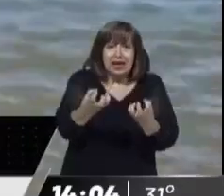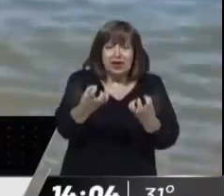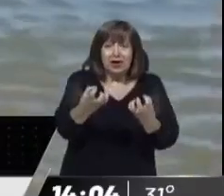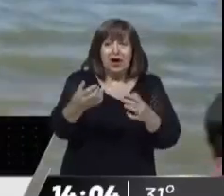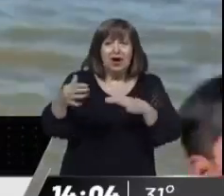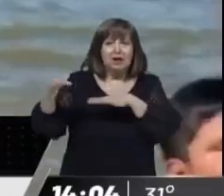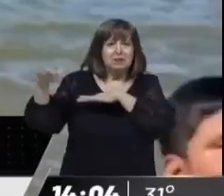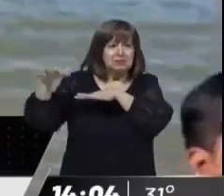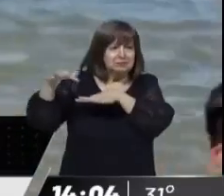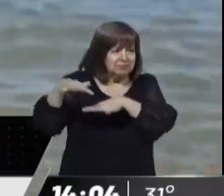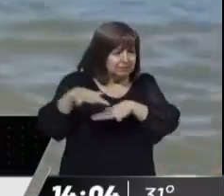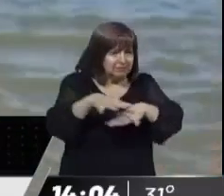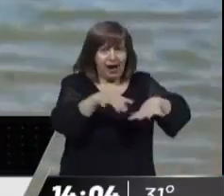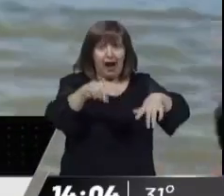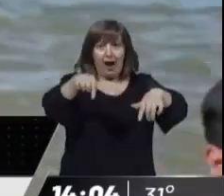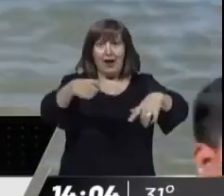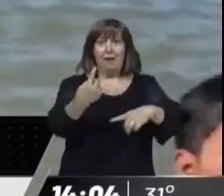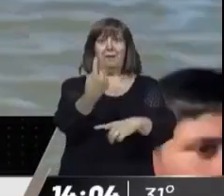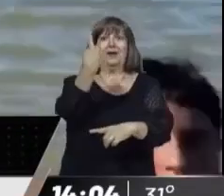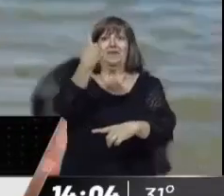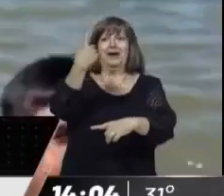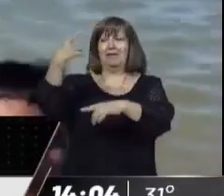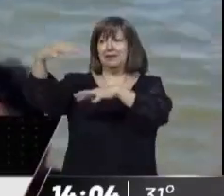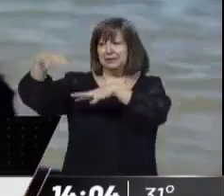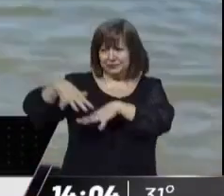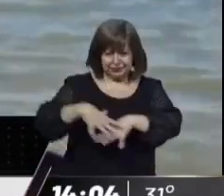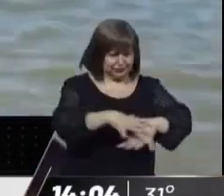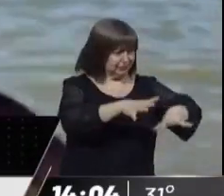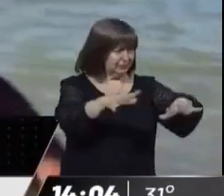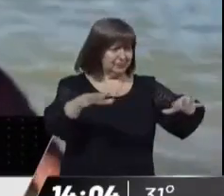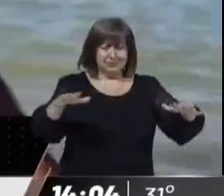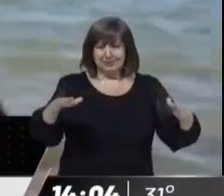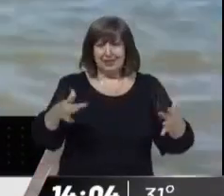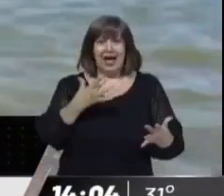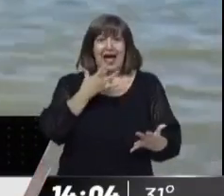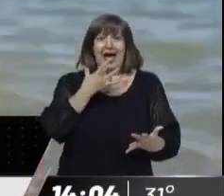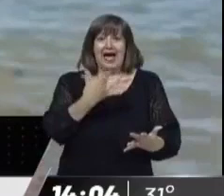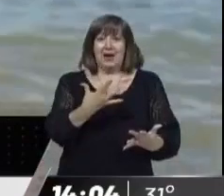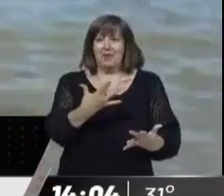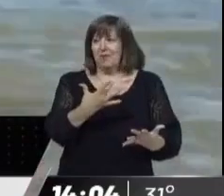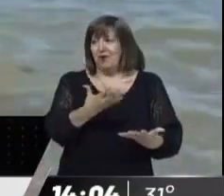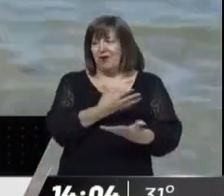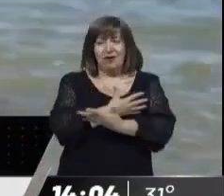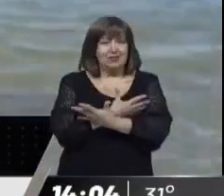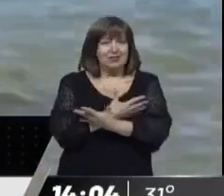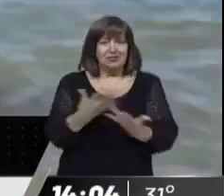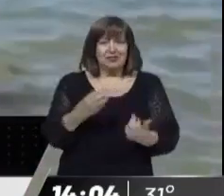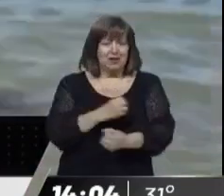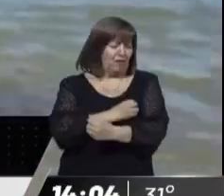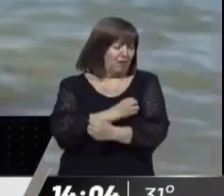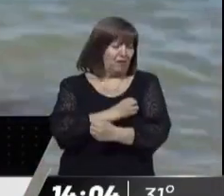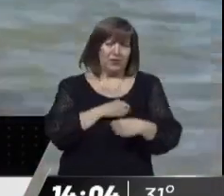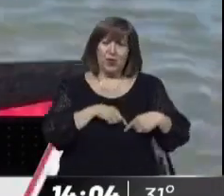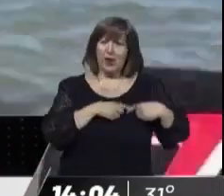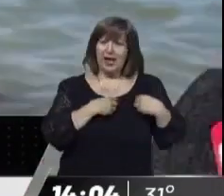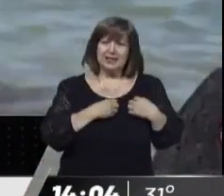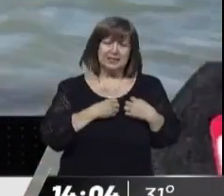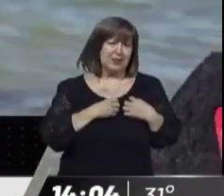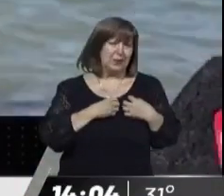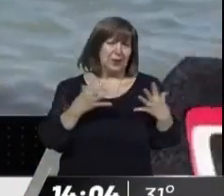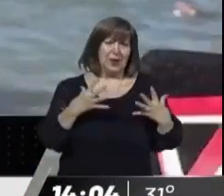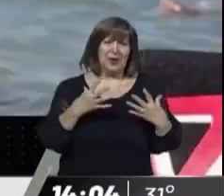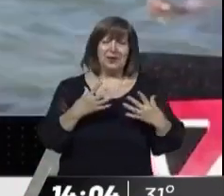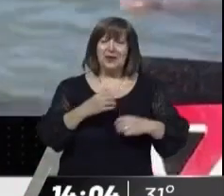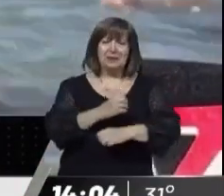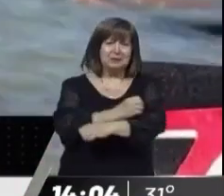He visto familias enteras el fin de semana, el otro anterior, disfrutando esto que es impagable, loco. Algo que en la